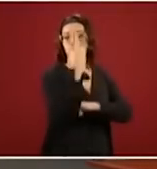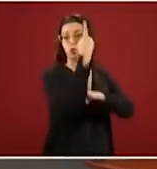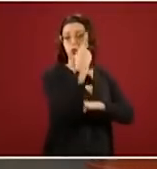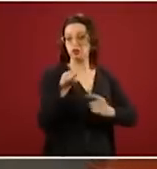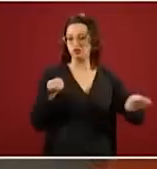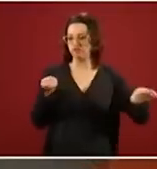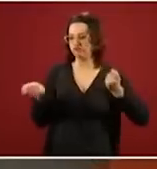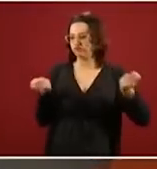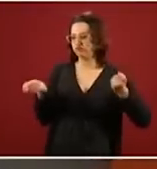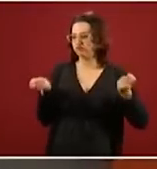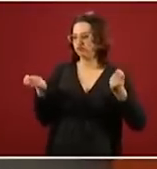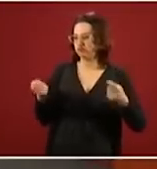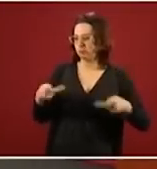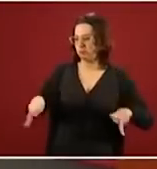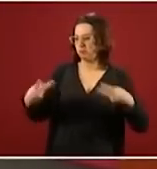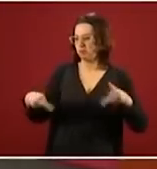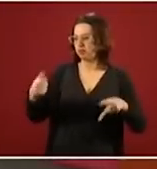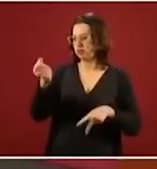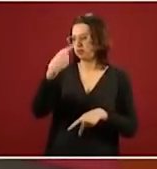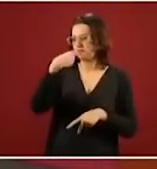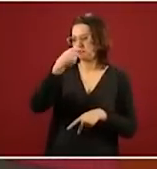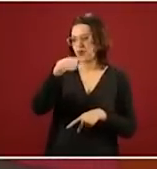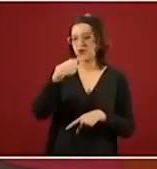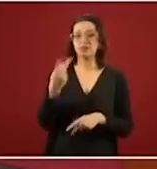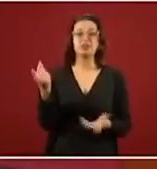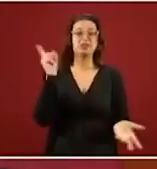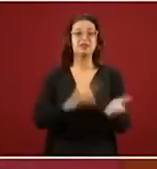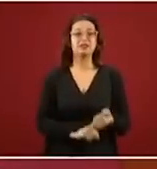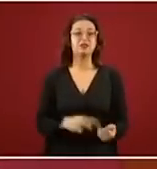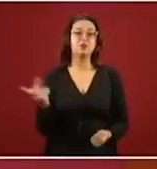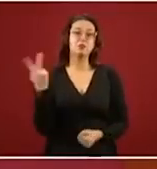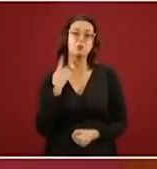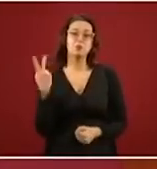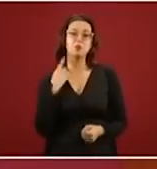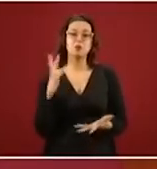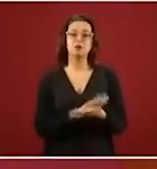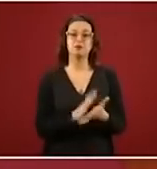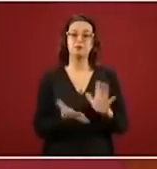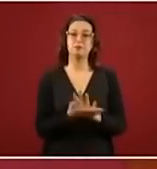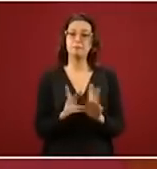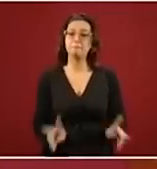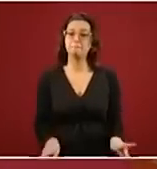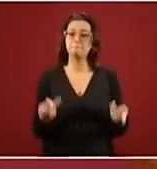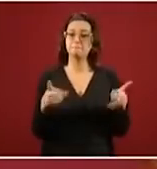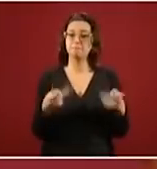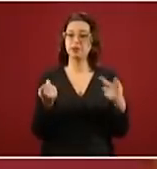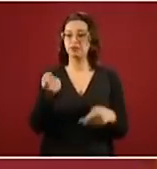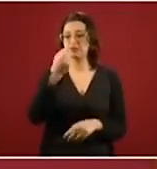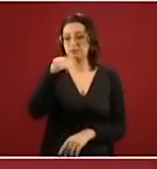la venta de las medicinas políticos que vendían medicinas